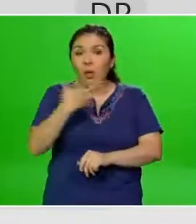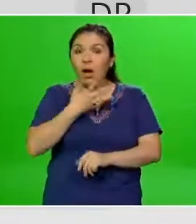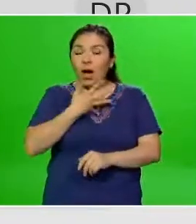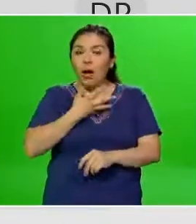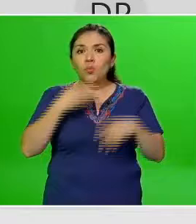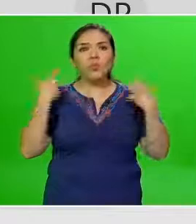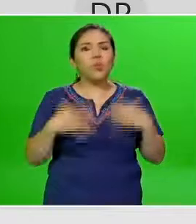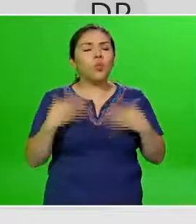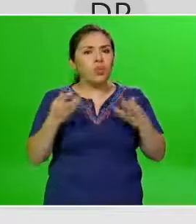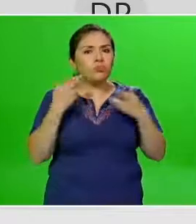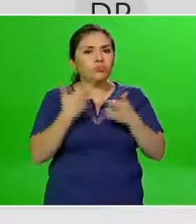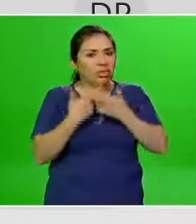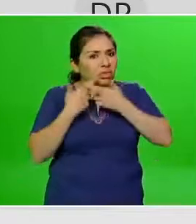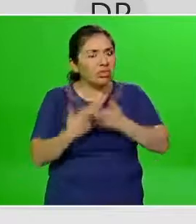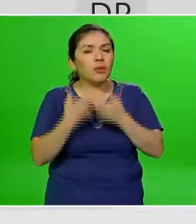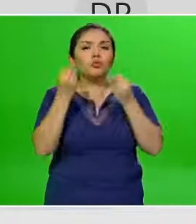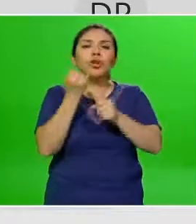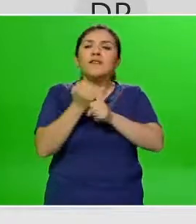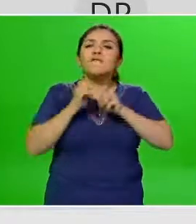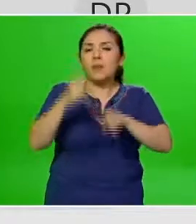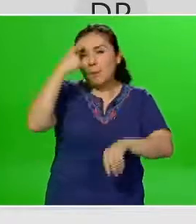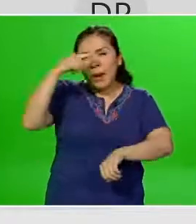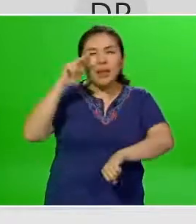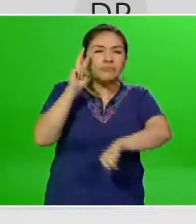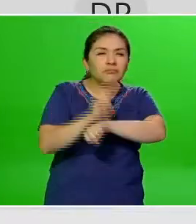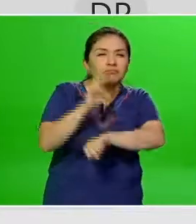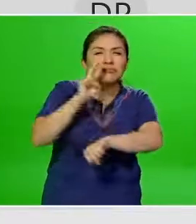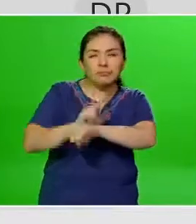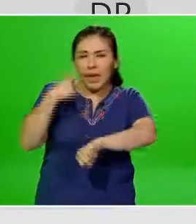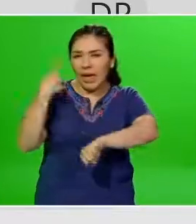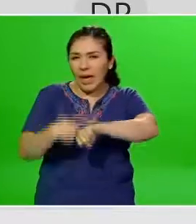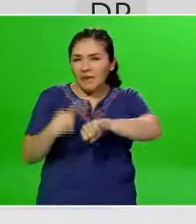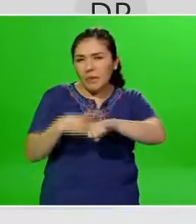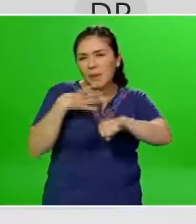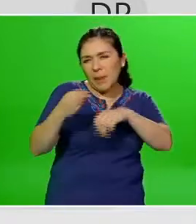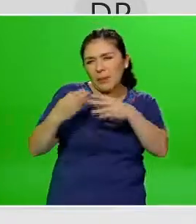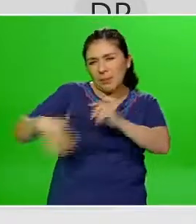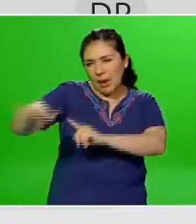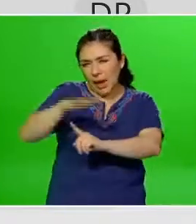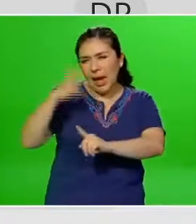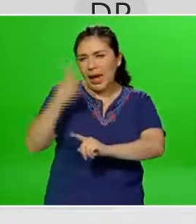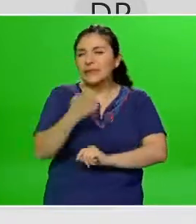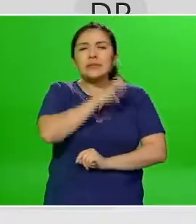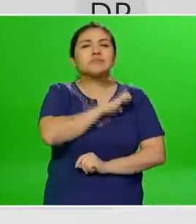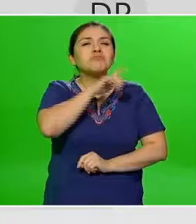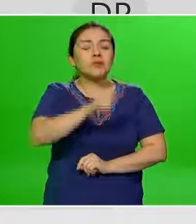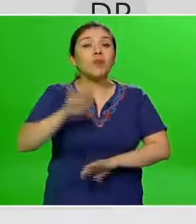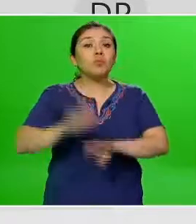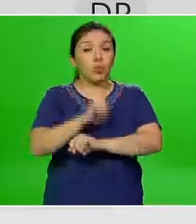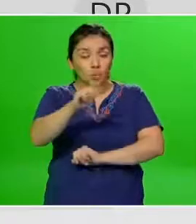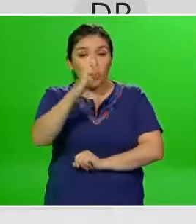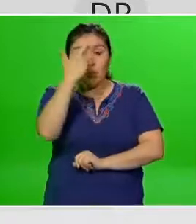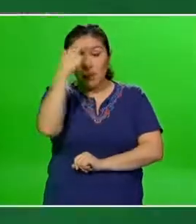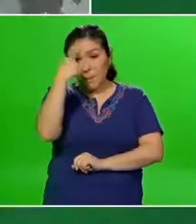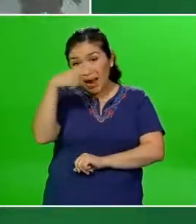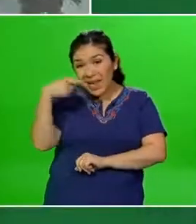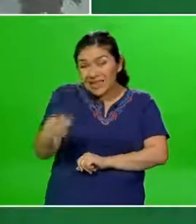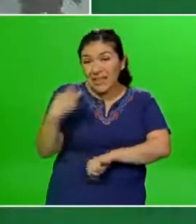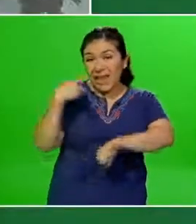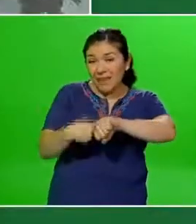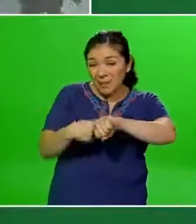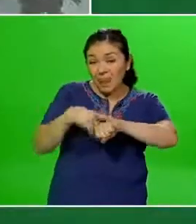robustez muy importante a un sistema de información de vigilancia epidemiológica, en este caso especial, porque recuerden que para la